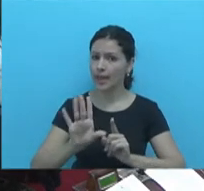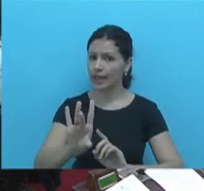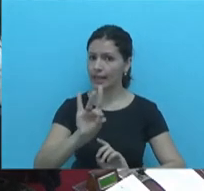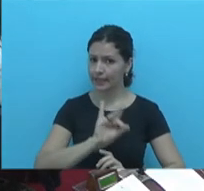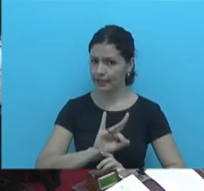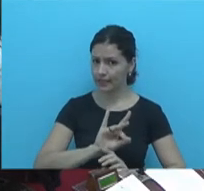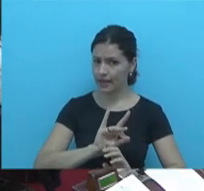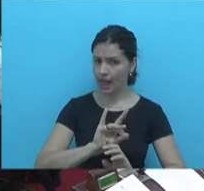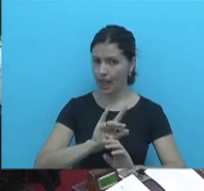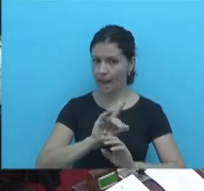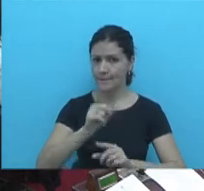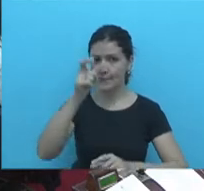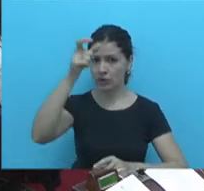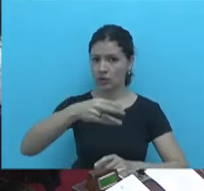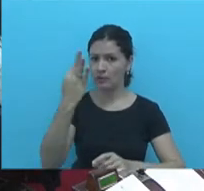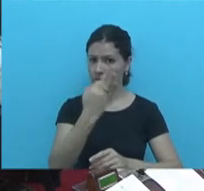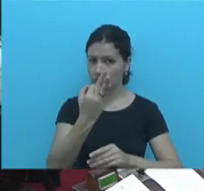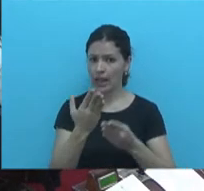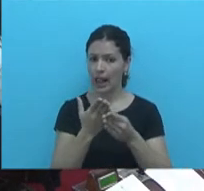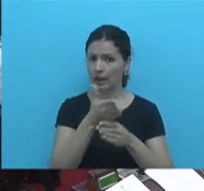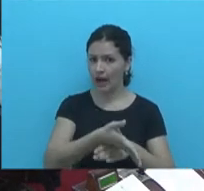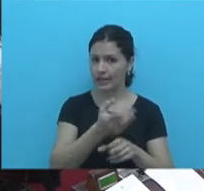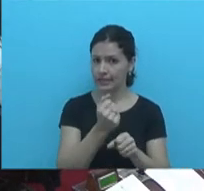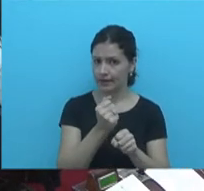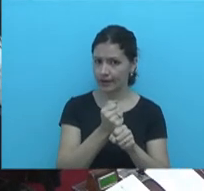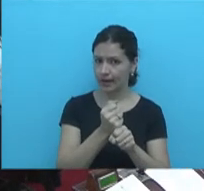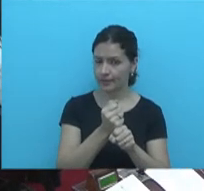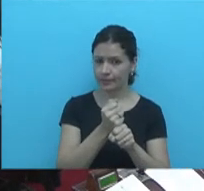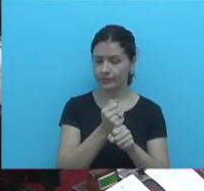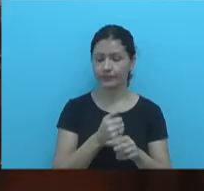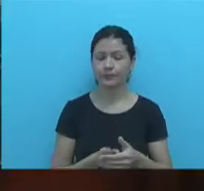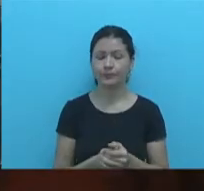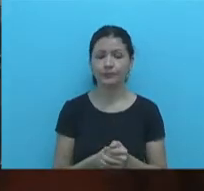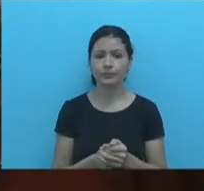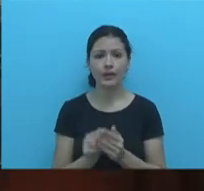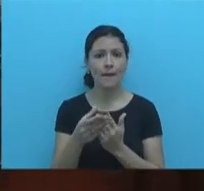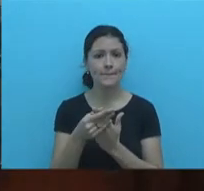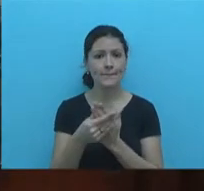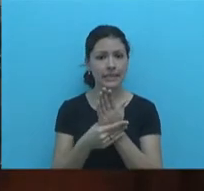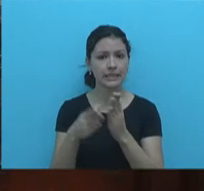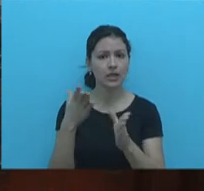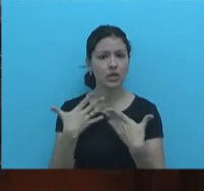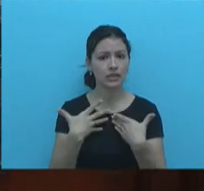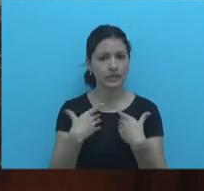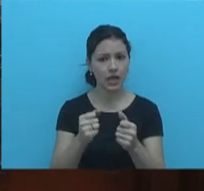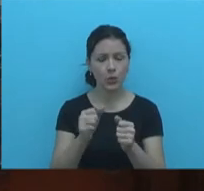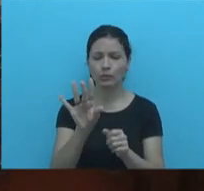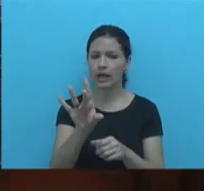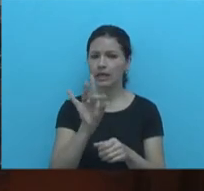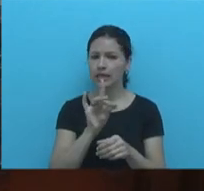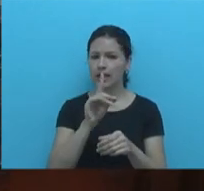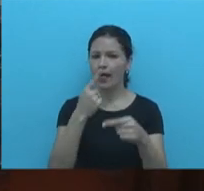a los profesionales a cargo de las mismas. Artículo 6º. El Ministerio de Salud definirá los componentes que